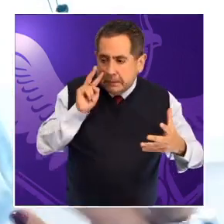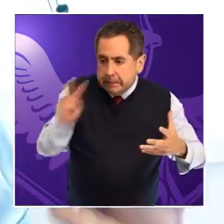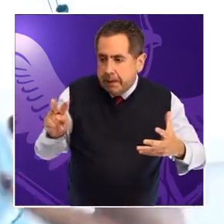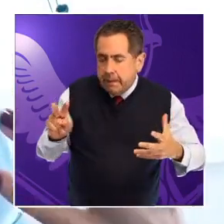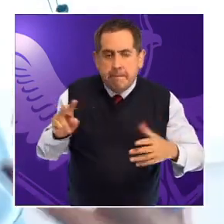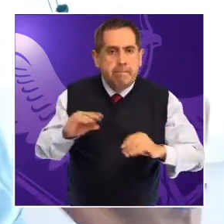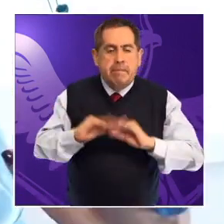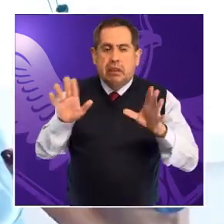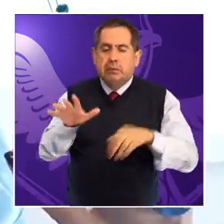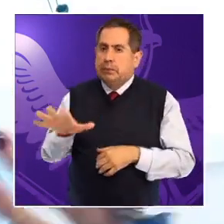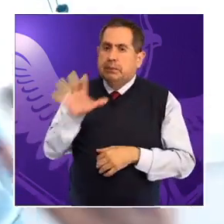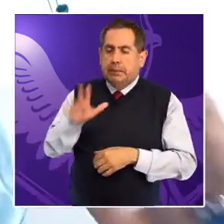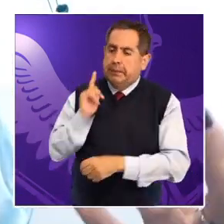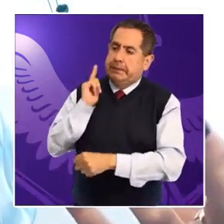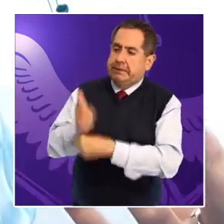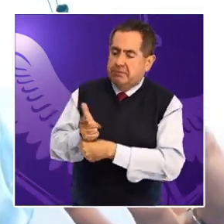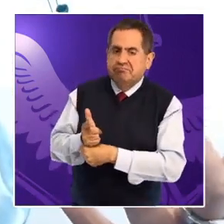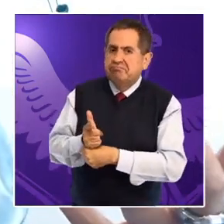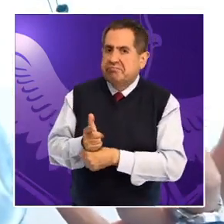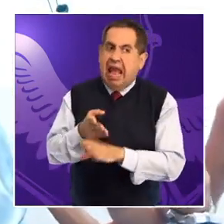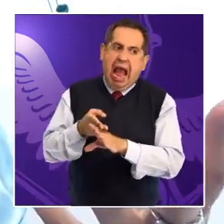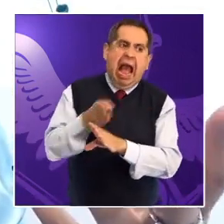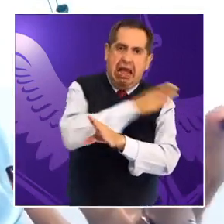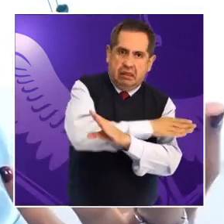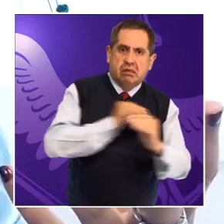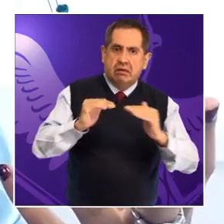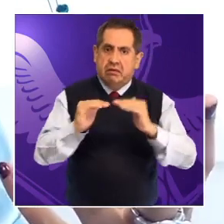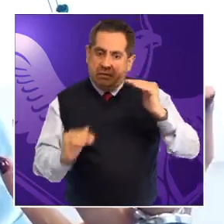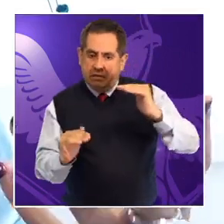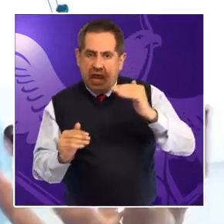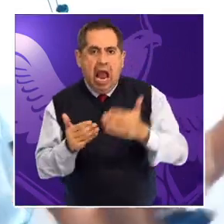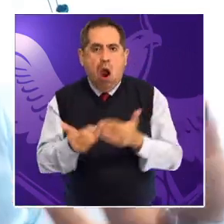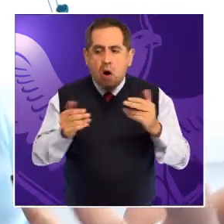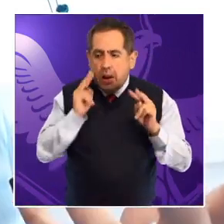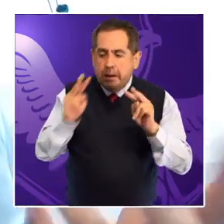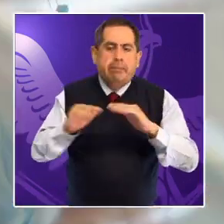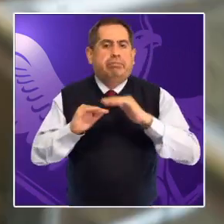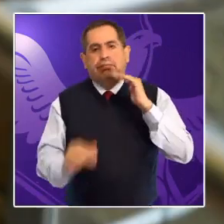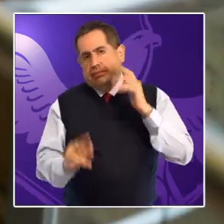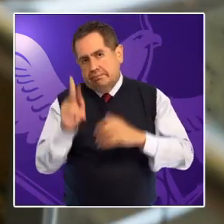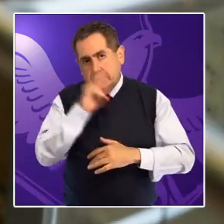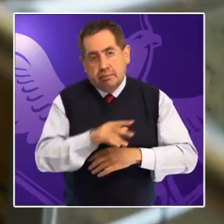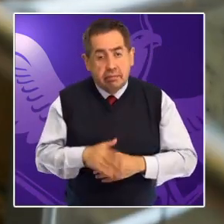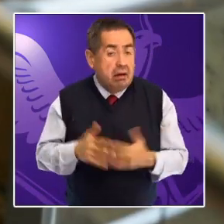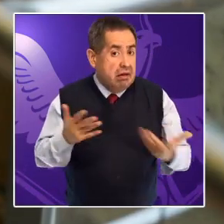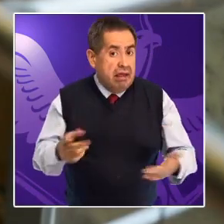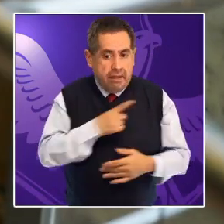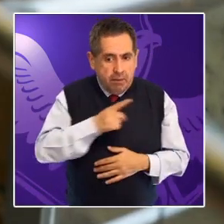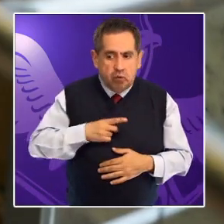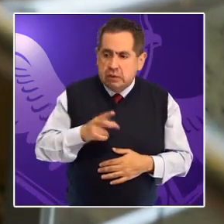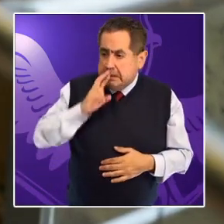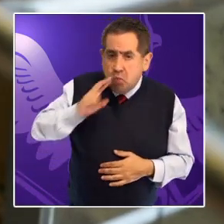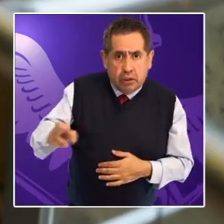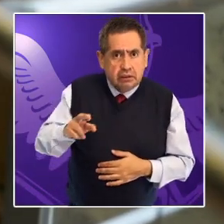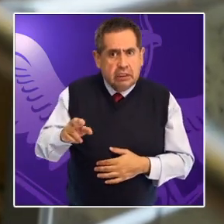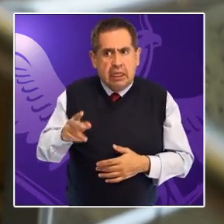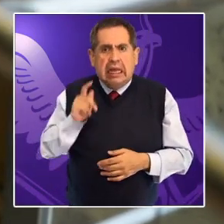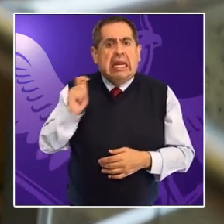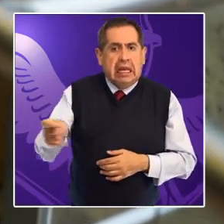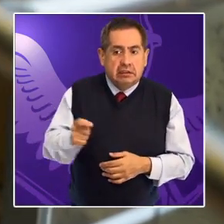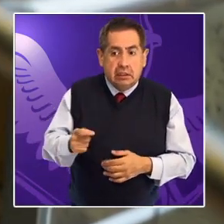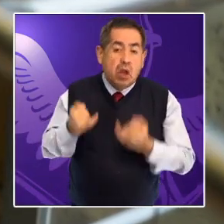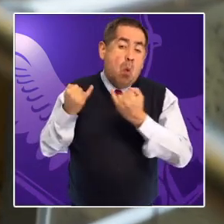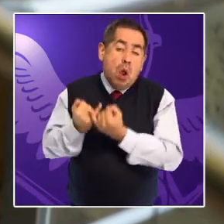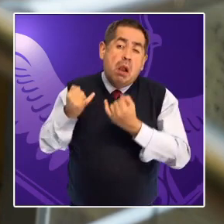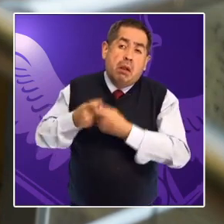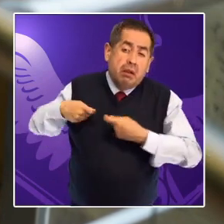acrecentar desigualdades previas y, por un lado, exigir respuestas nuevas, no seguir reproduciendo